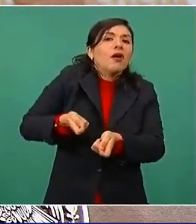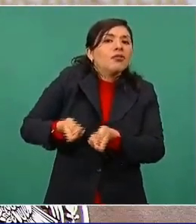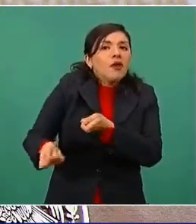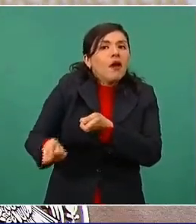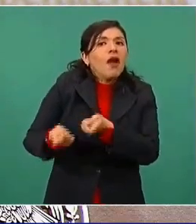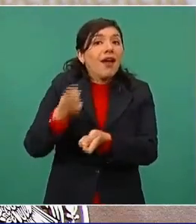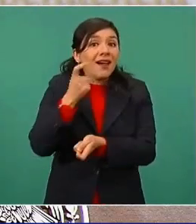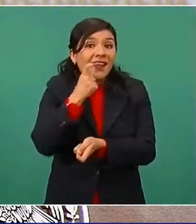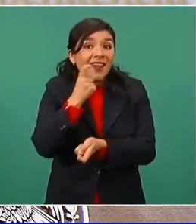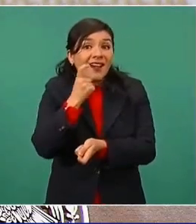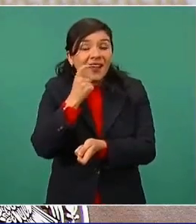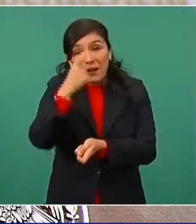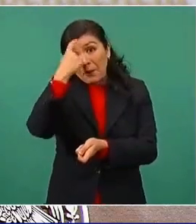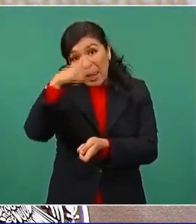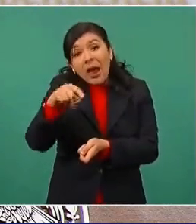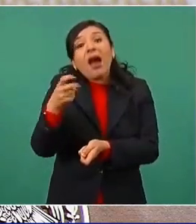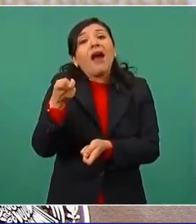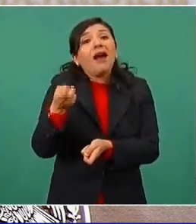para